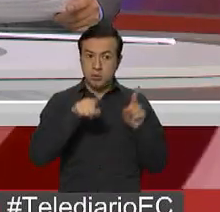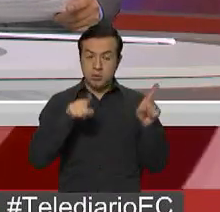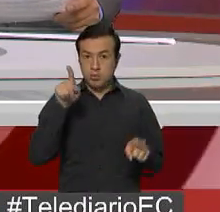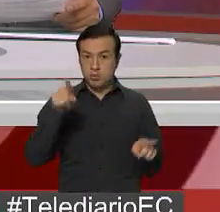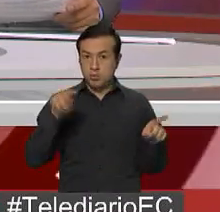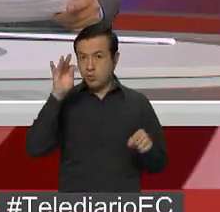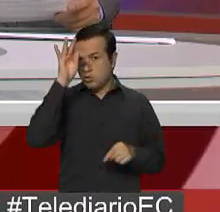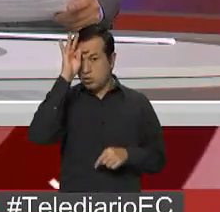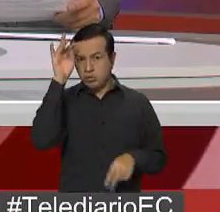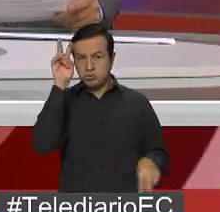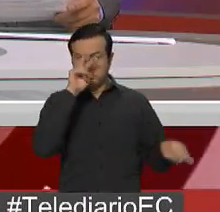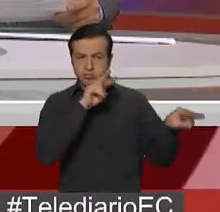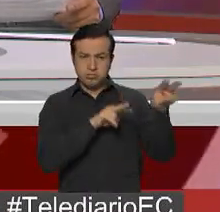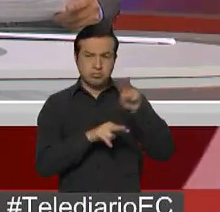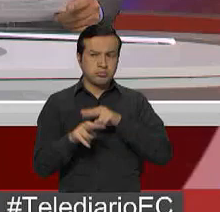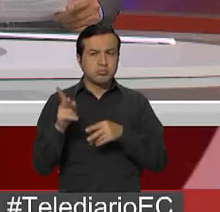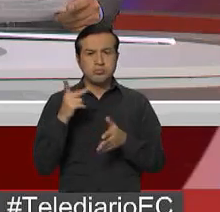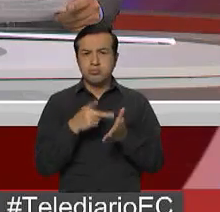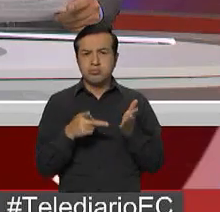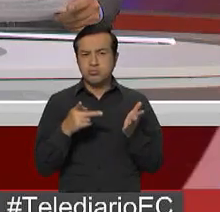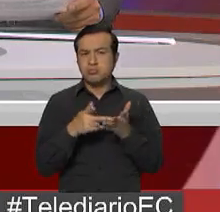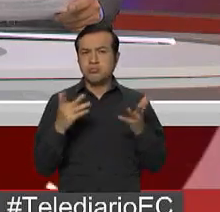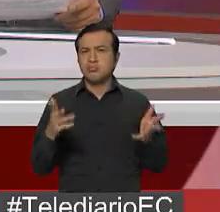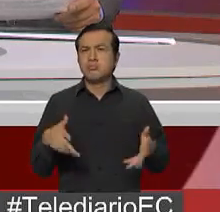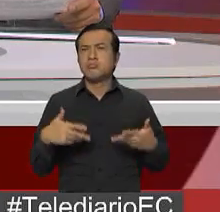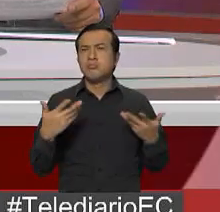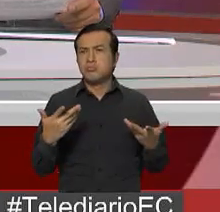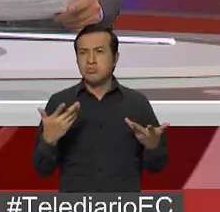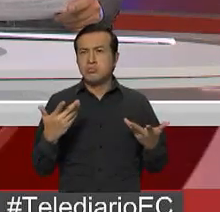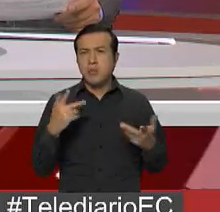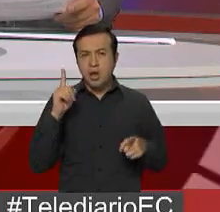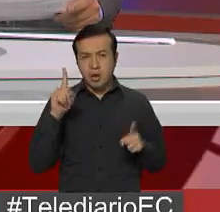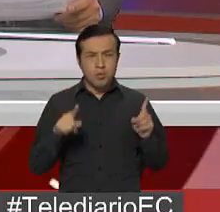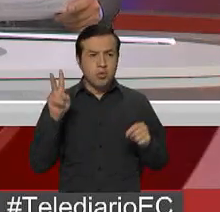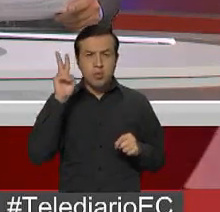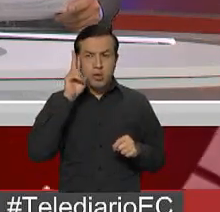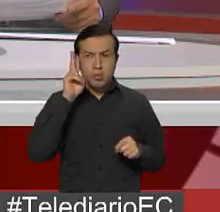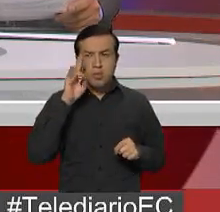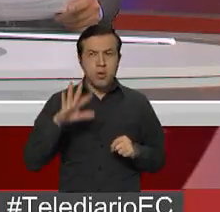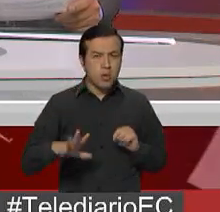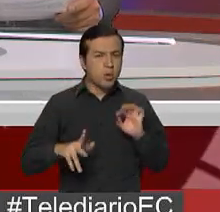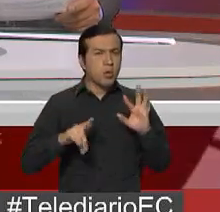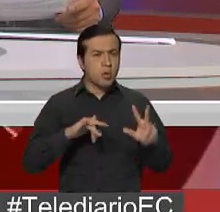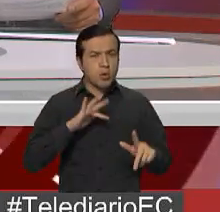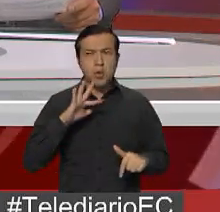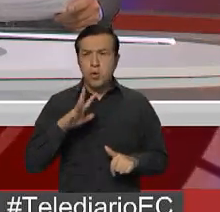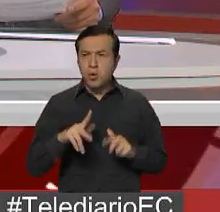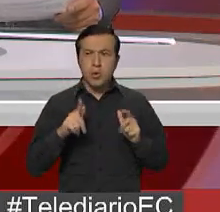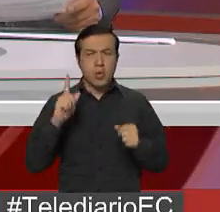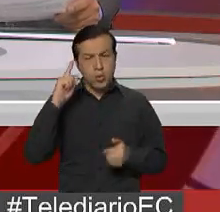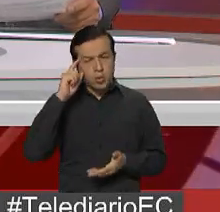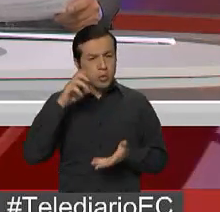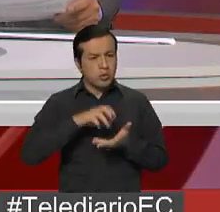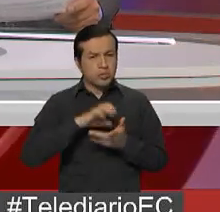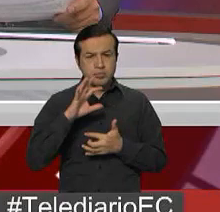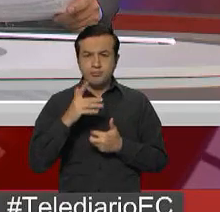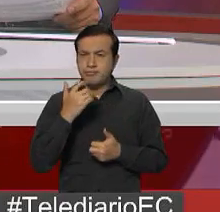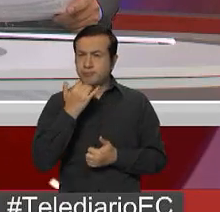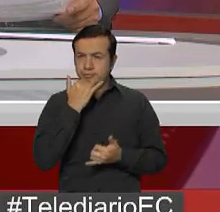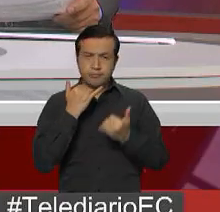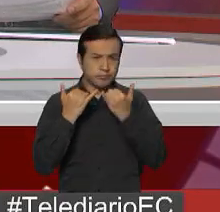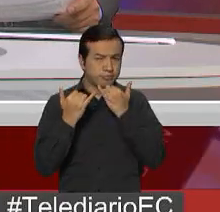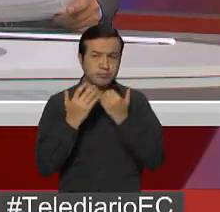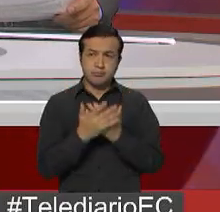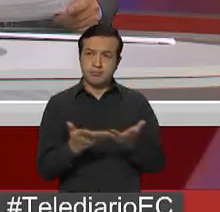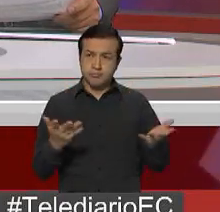para descubrir a ciencia cierta cuál es el mecanismo doloso que se está utilizando para llevarse los recursos del estado lamentablemente tenemos